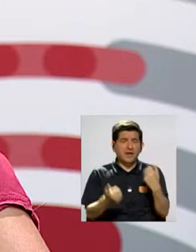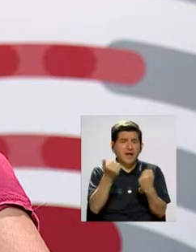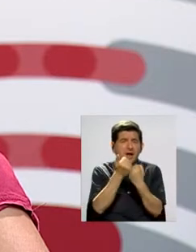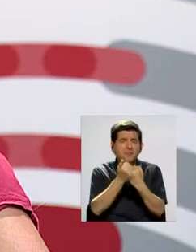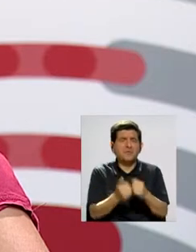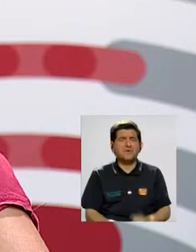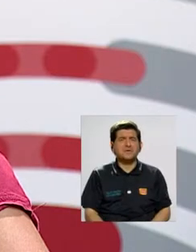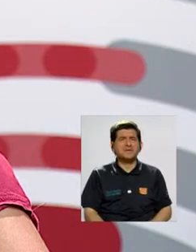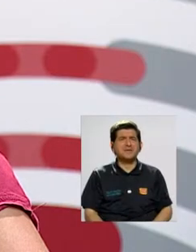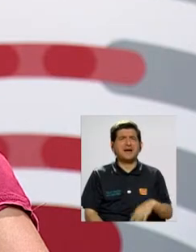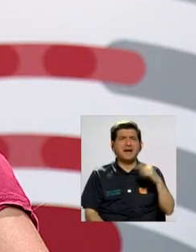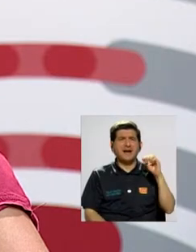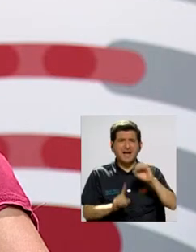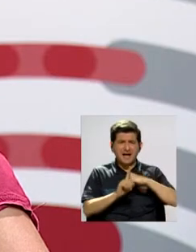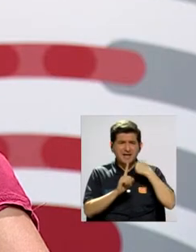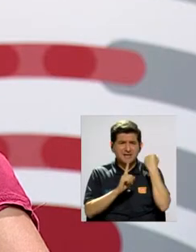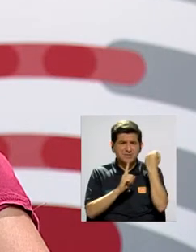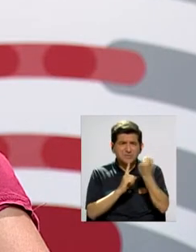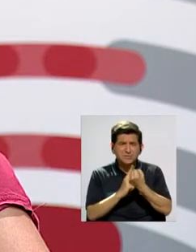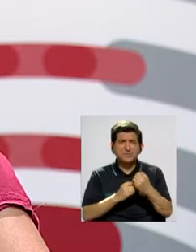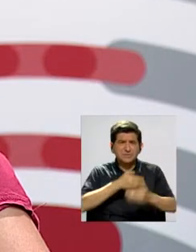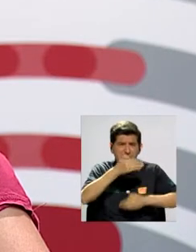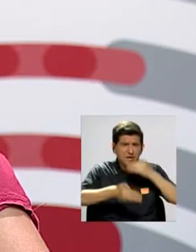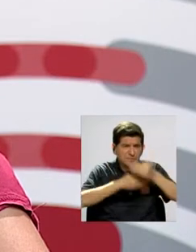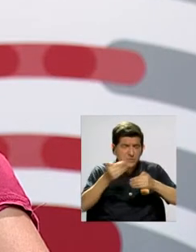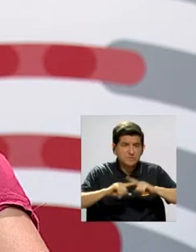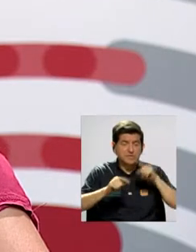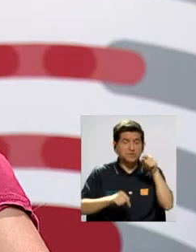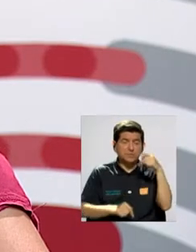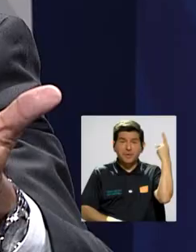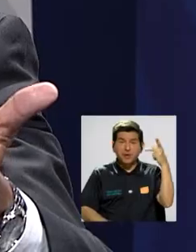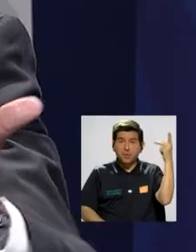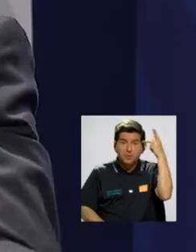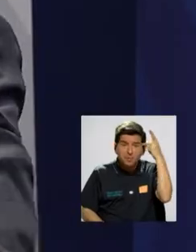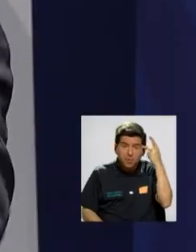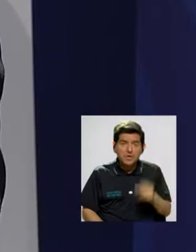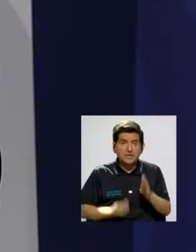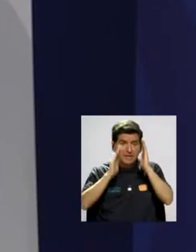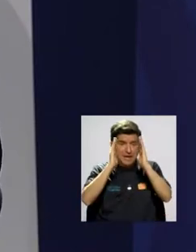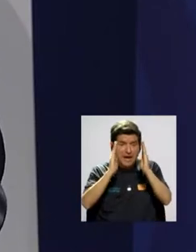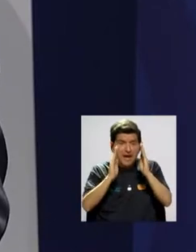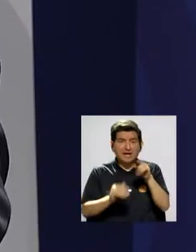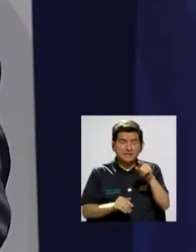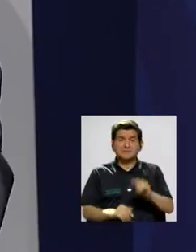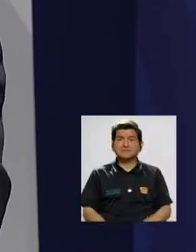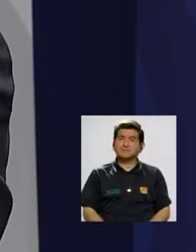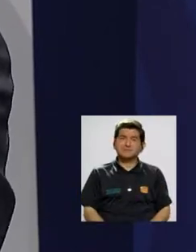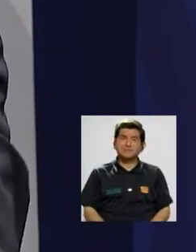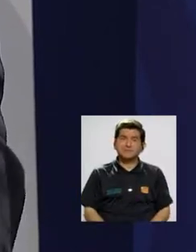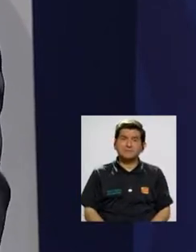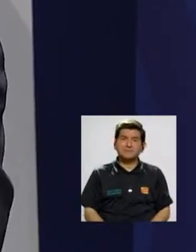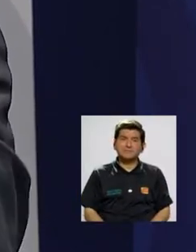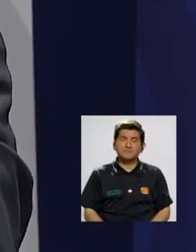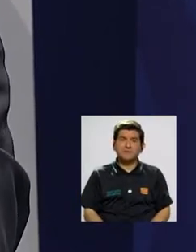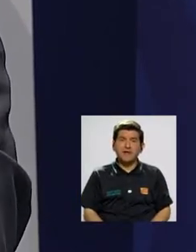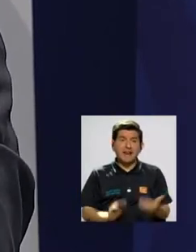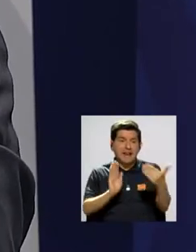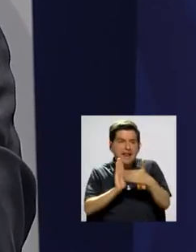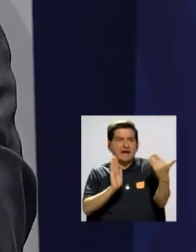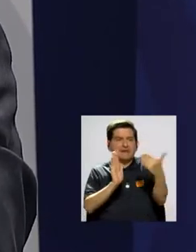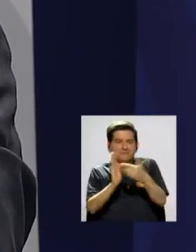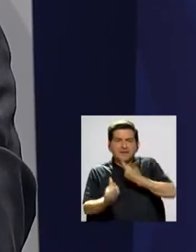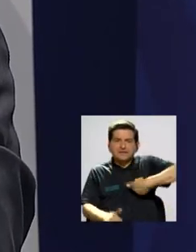Estado Social de Derecho ha sido complementario de esas políticas que son las que han primado. Y entonces, ¿verdad?, el remesón que nos